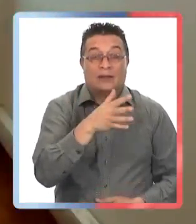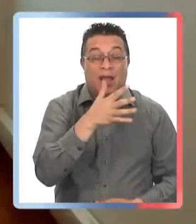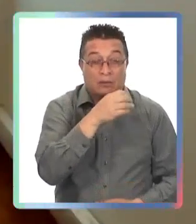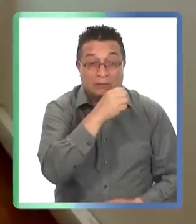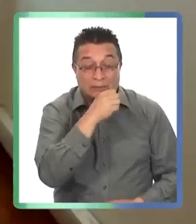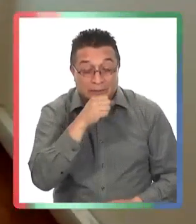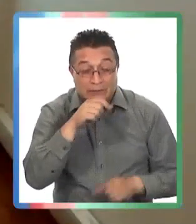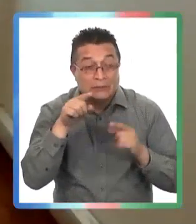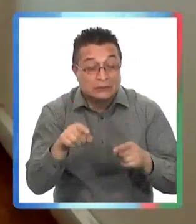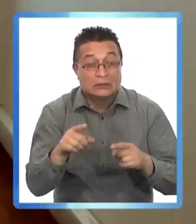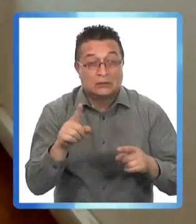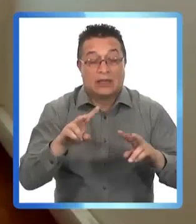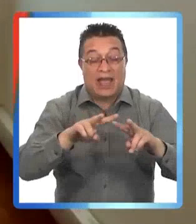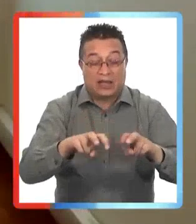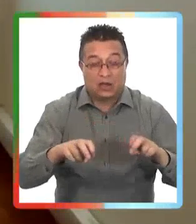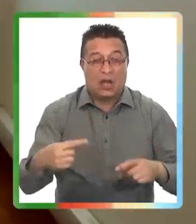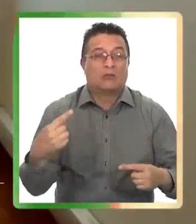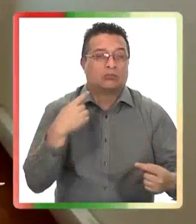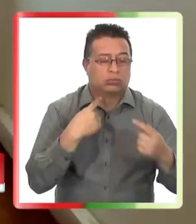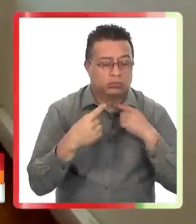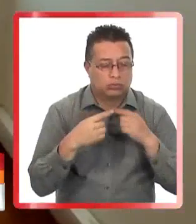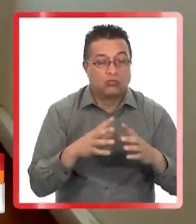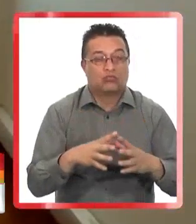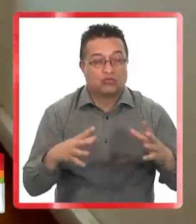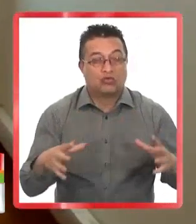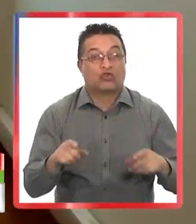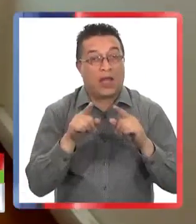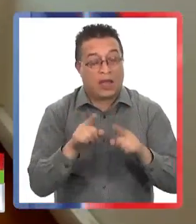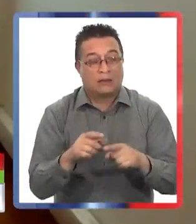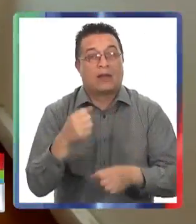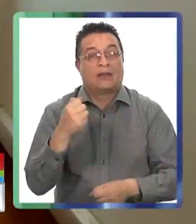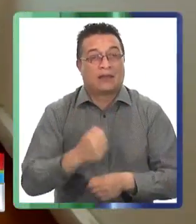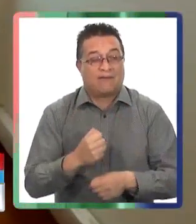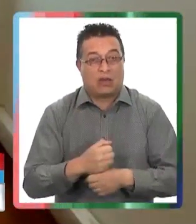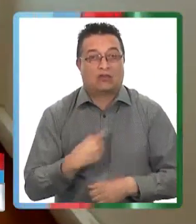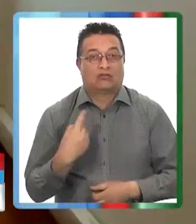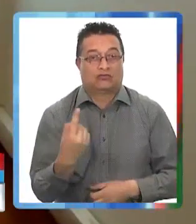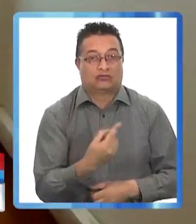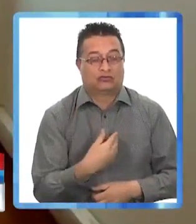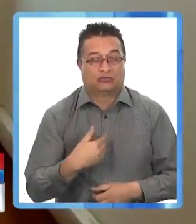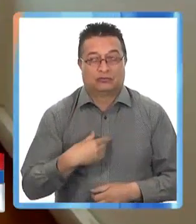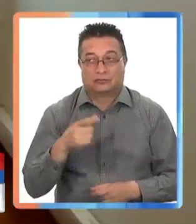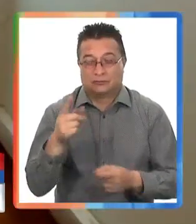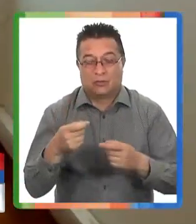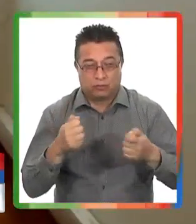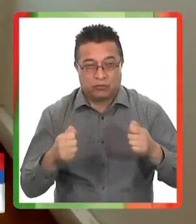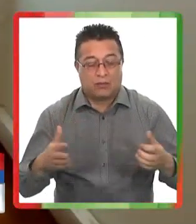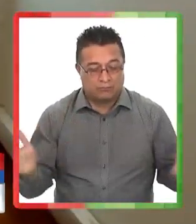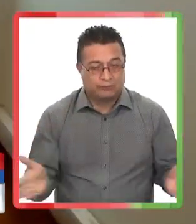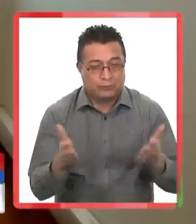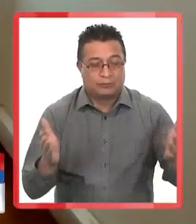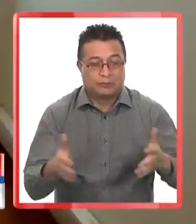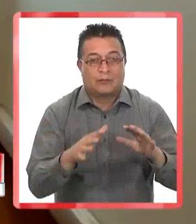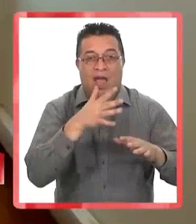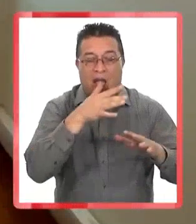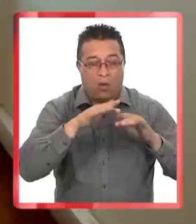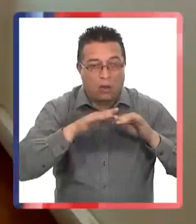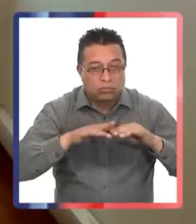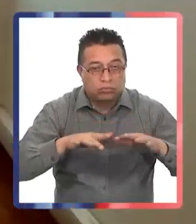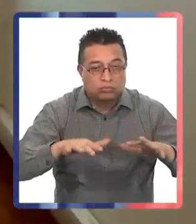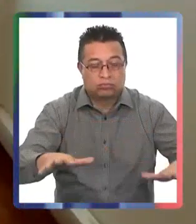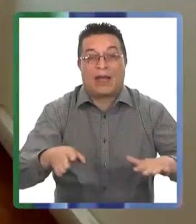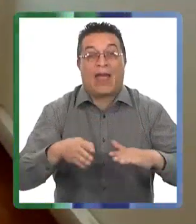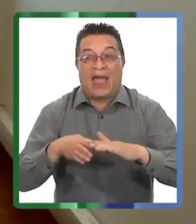afectado. Entonces, ahí el trabajo que estamos haciendo en términos de potenciar sistemas de riego y acceso, sobre todo para los que tienen